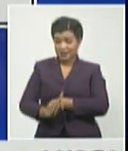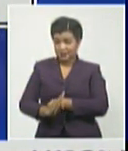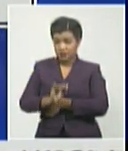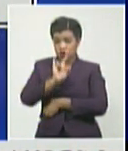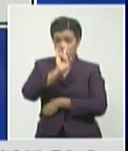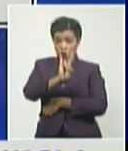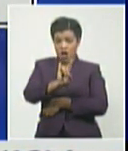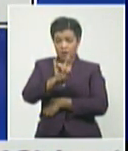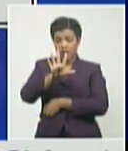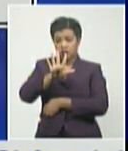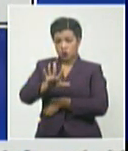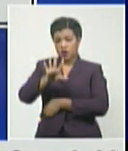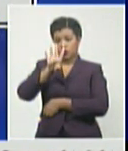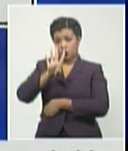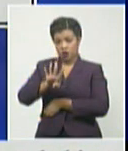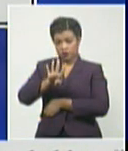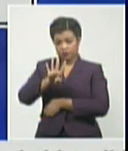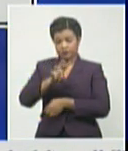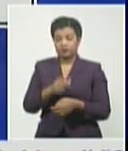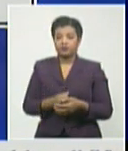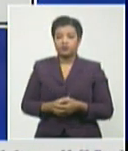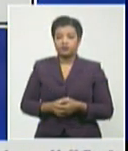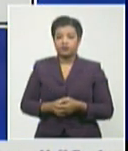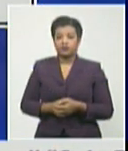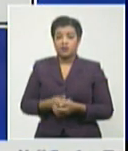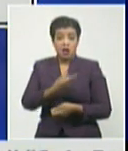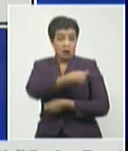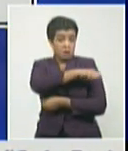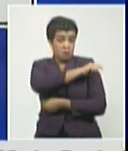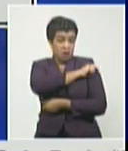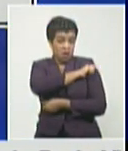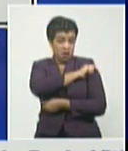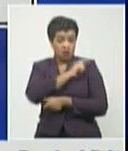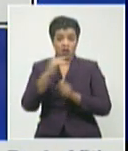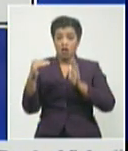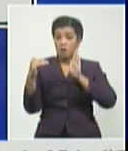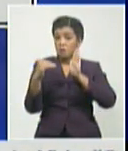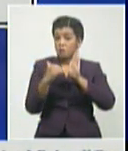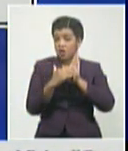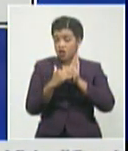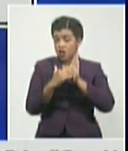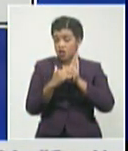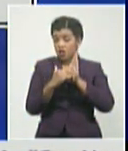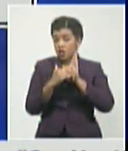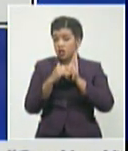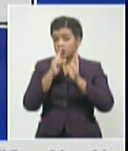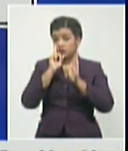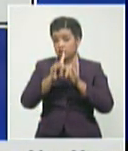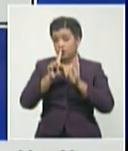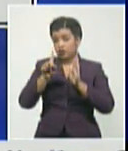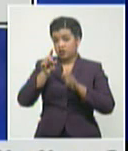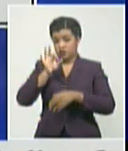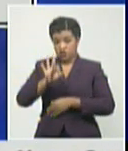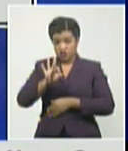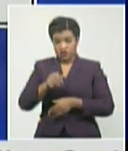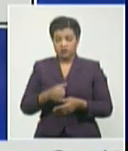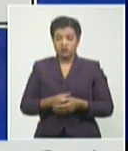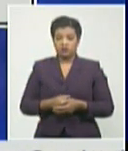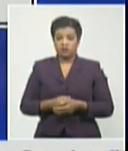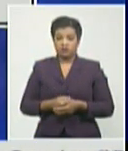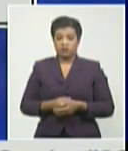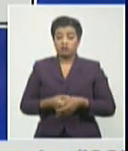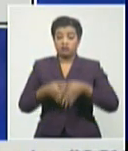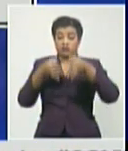954 en españa' 1118 estas son personas